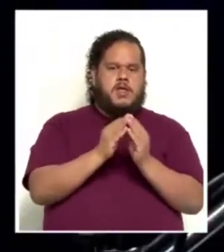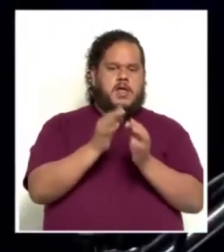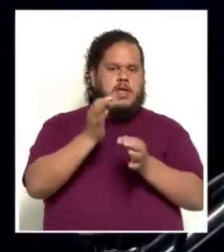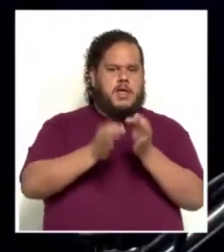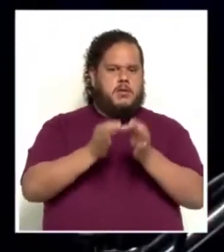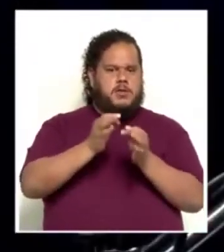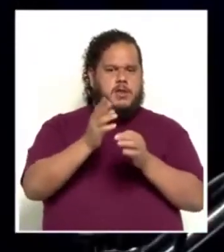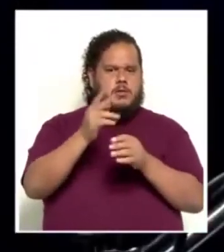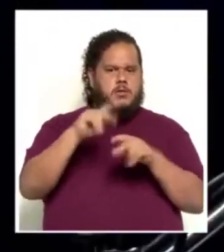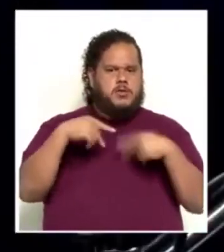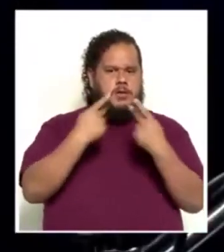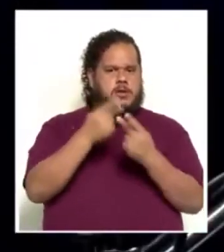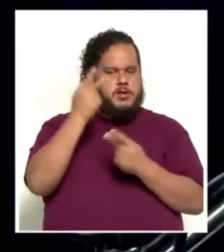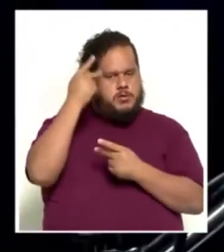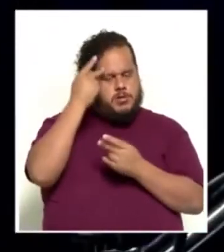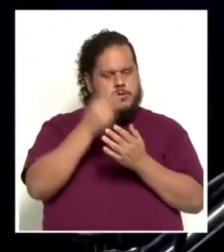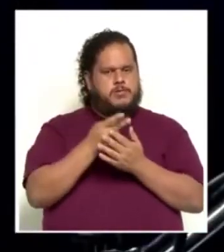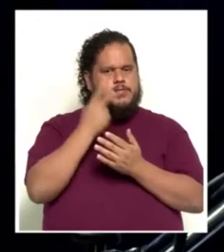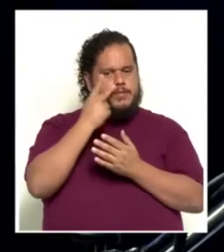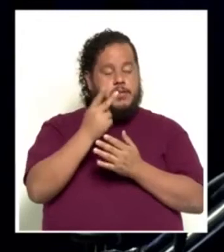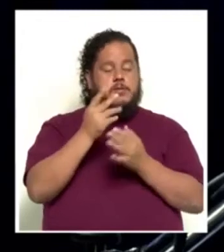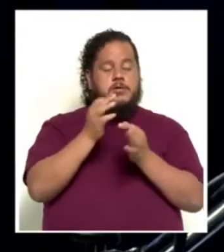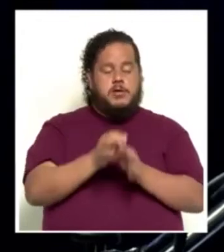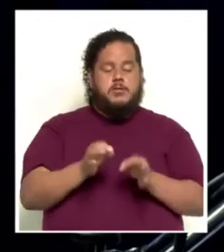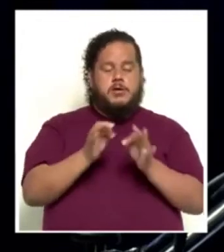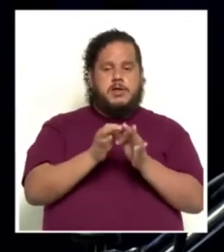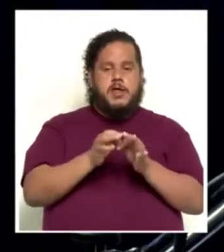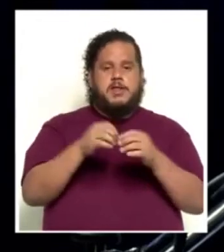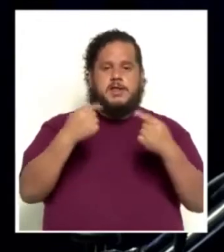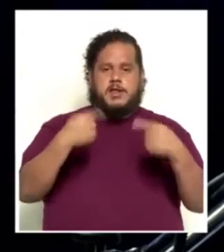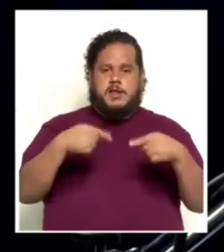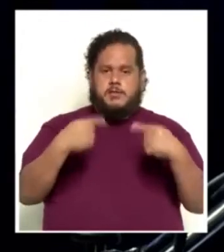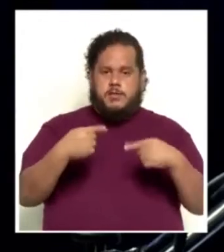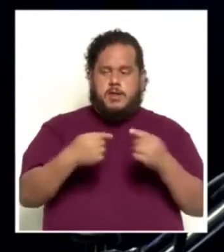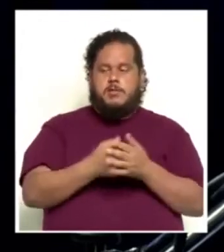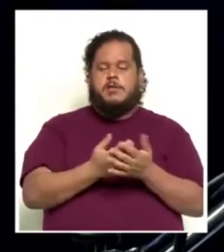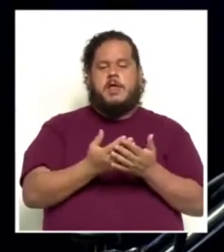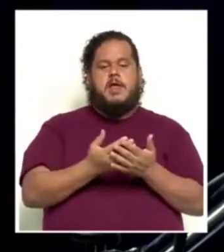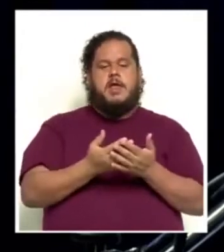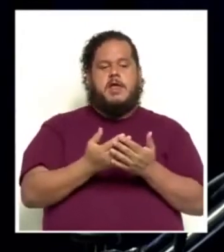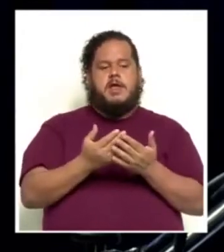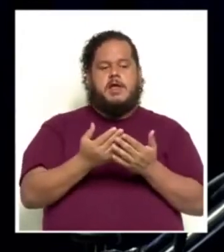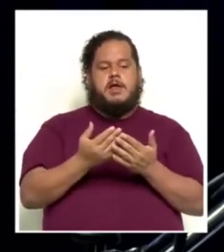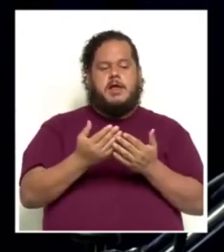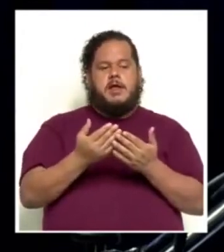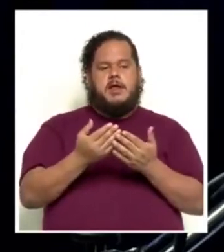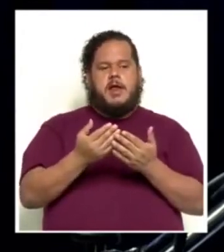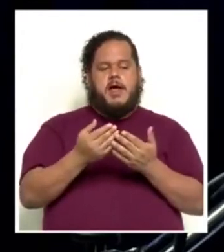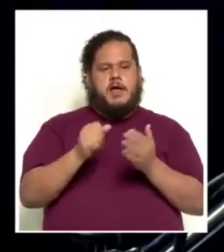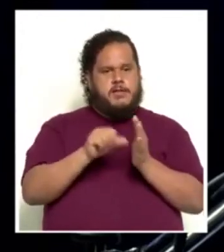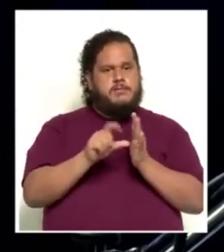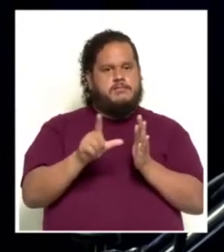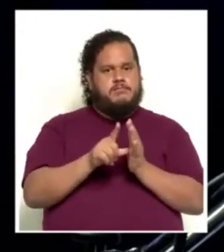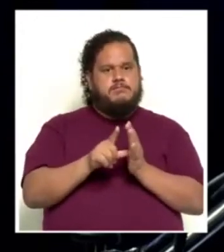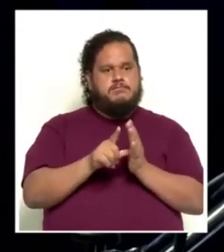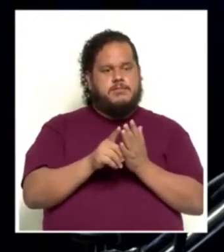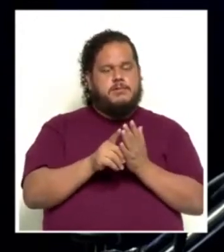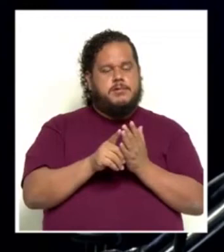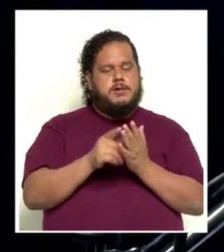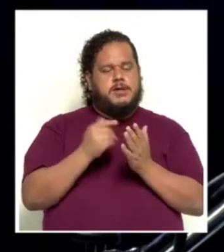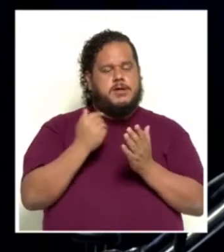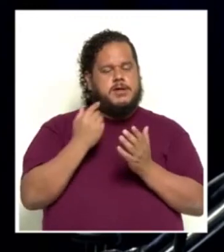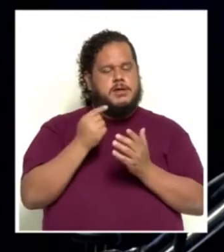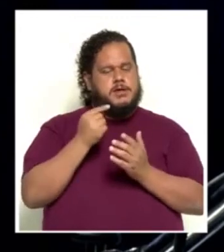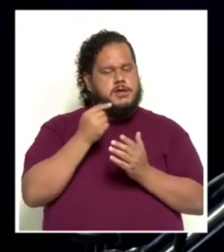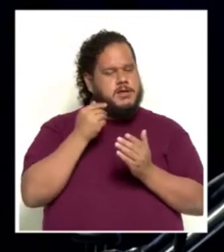vimos importantísimos roces por este tema en la fracción legislativa que está por concluir, fragmentaciones que